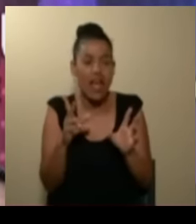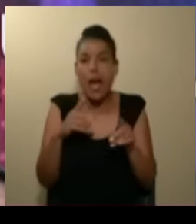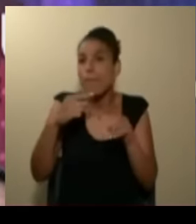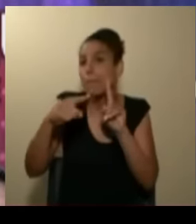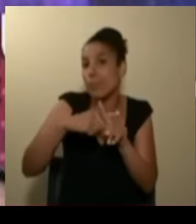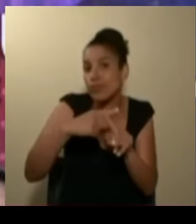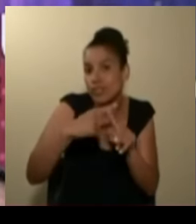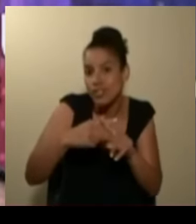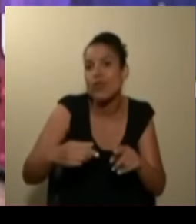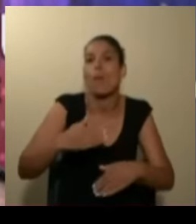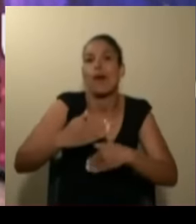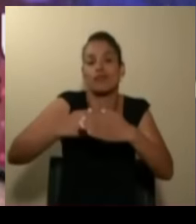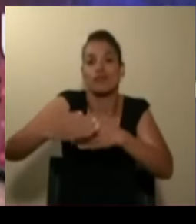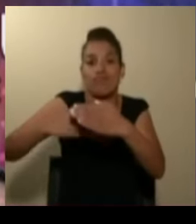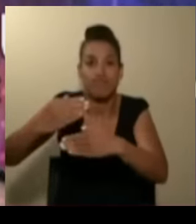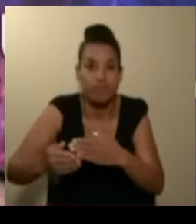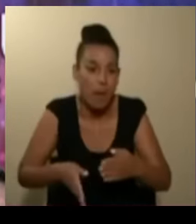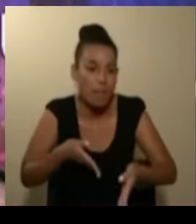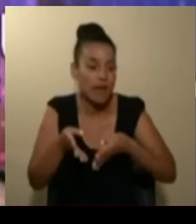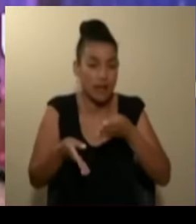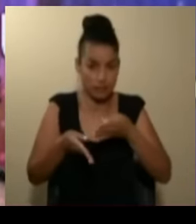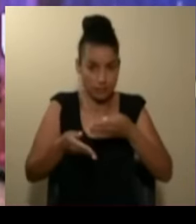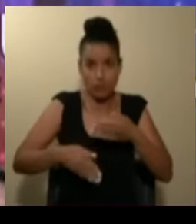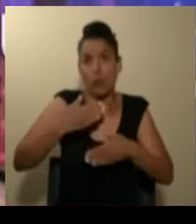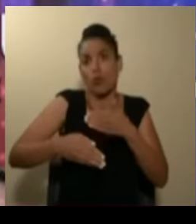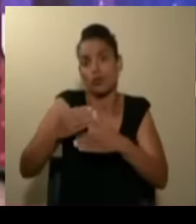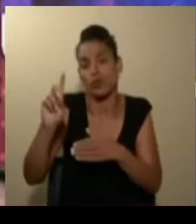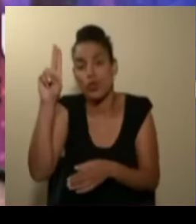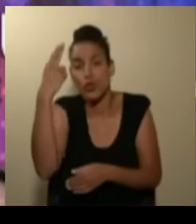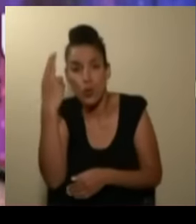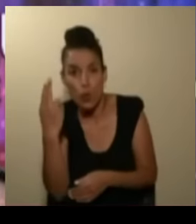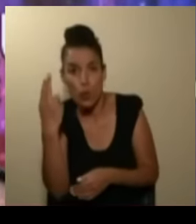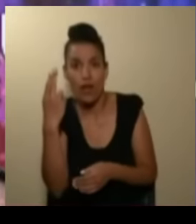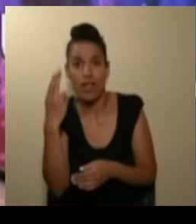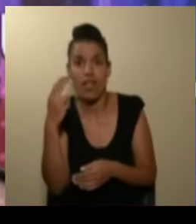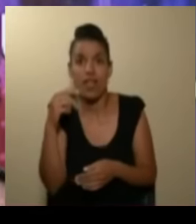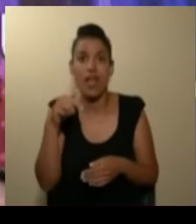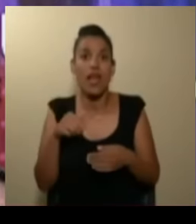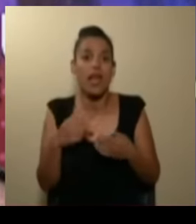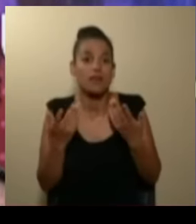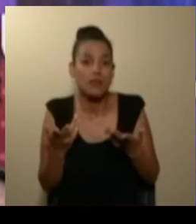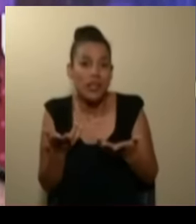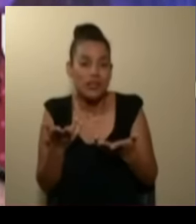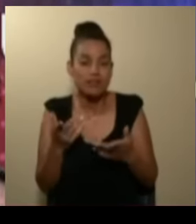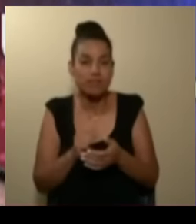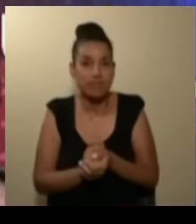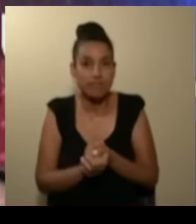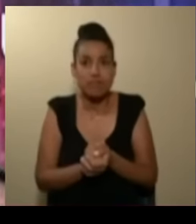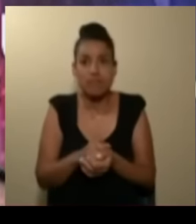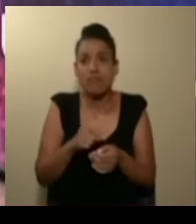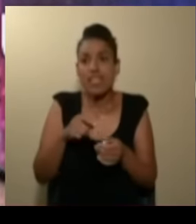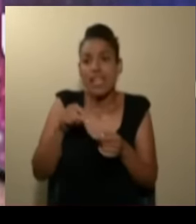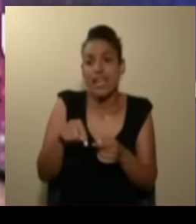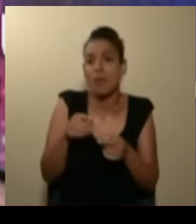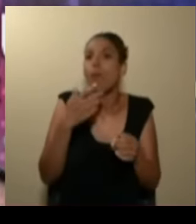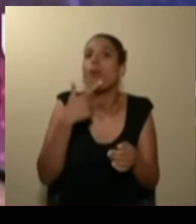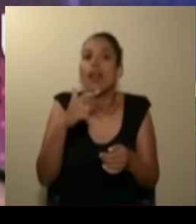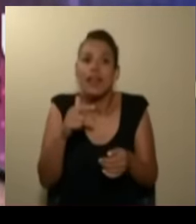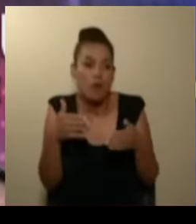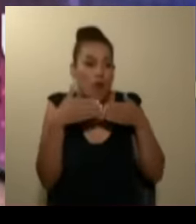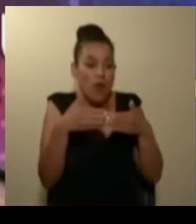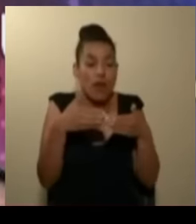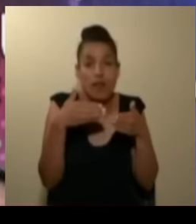su competitividad, ya gravemente afectada por la entrega escandalosa de un monopolio en el puerto de